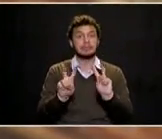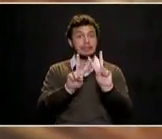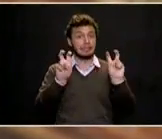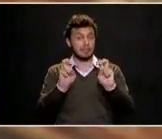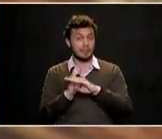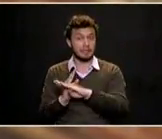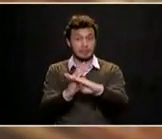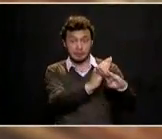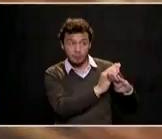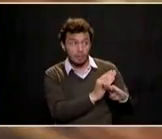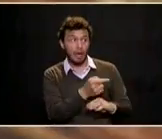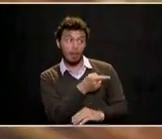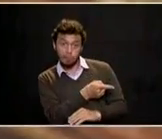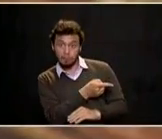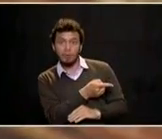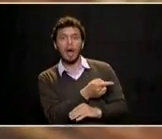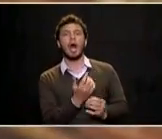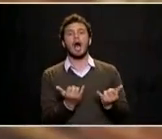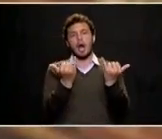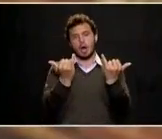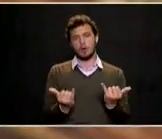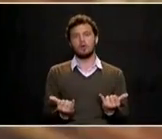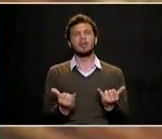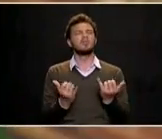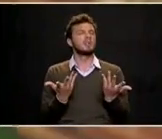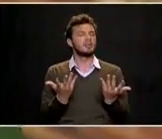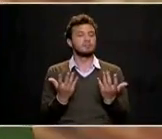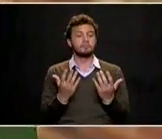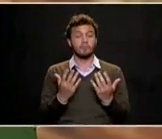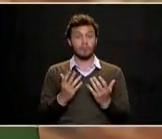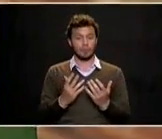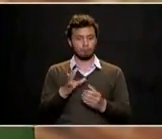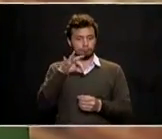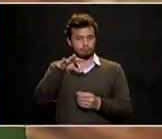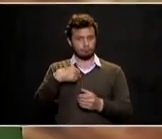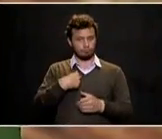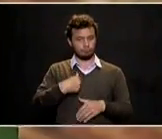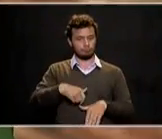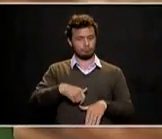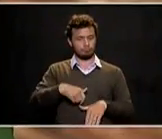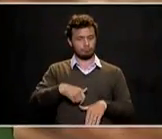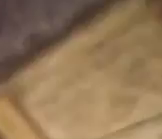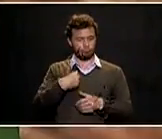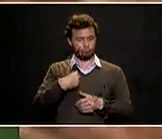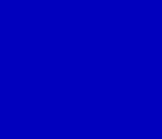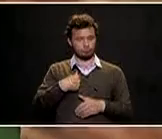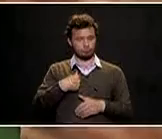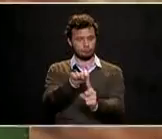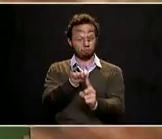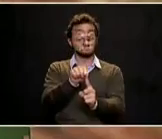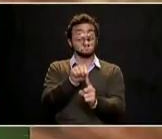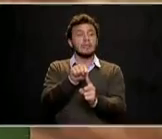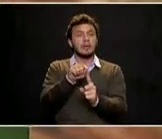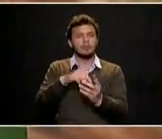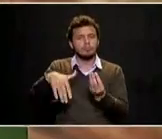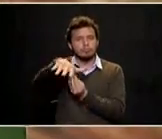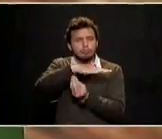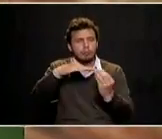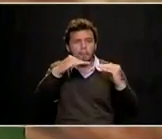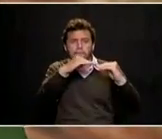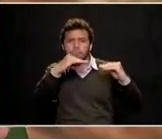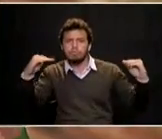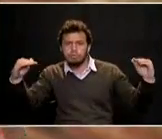esta es la candidatura de la sostenibilidad. Y nosotros vamos a trabajar con el Gobierno Nacional para poner en